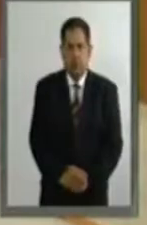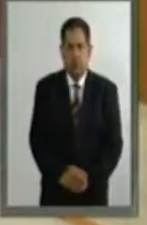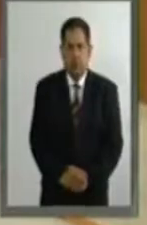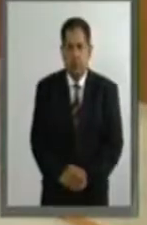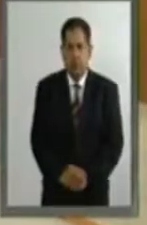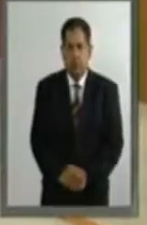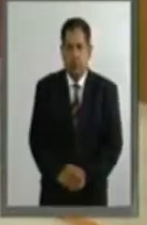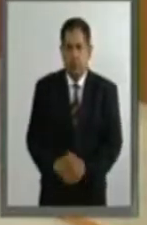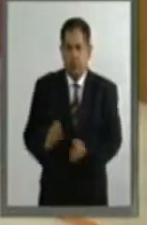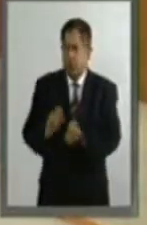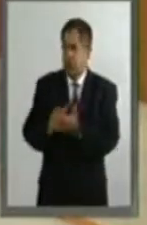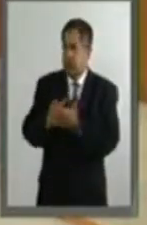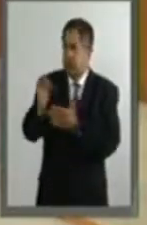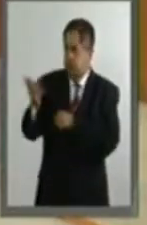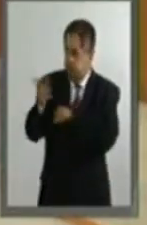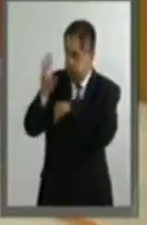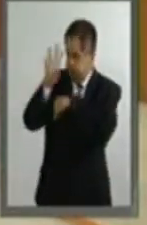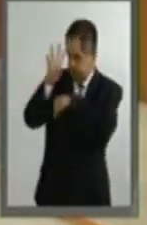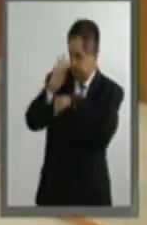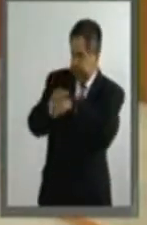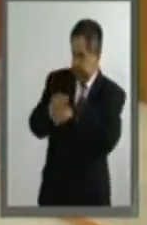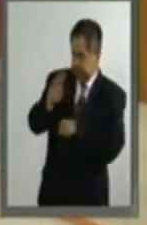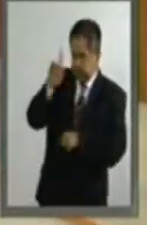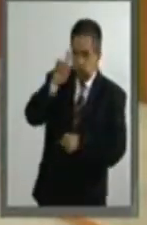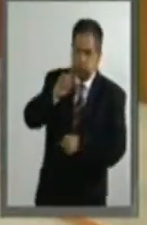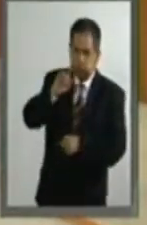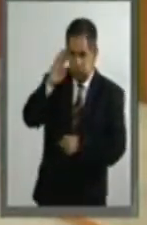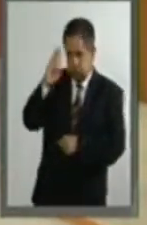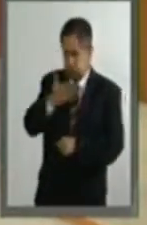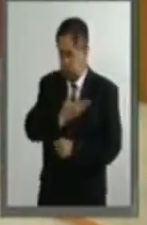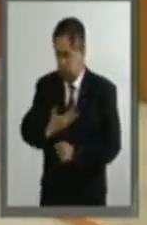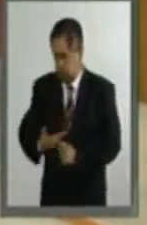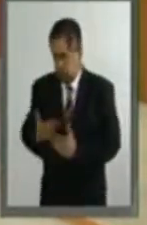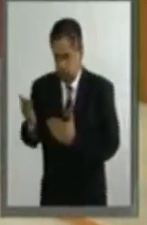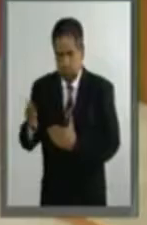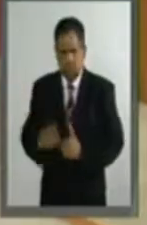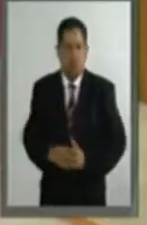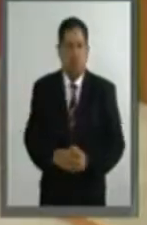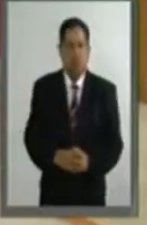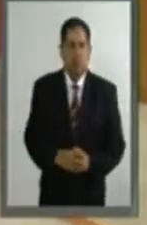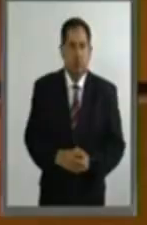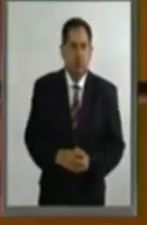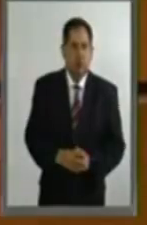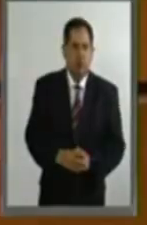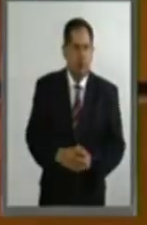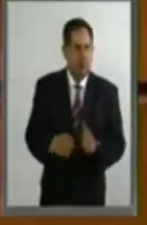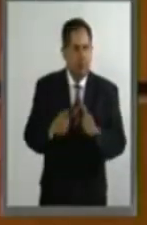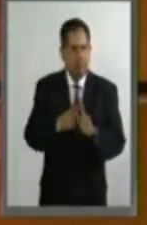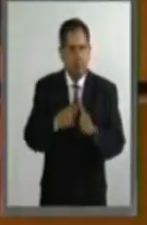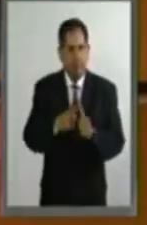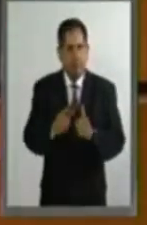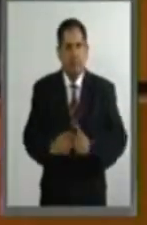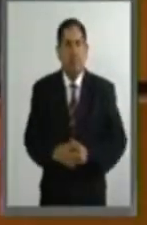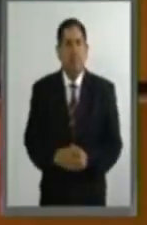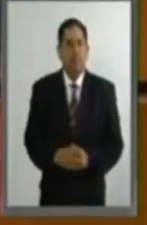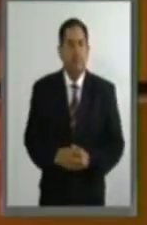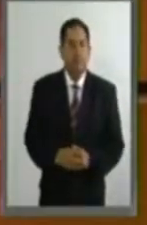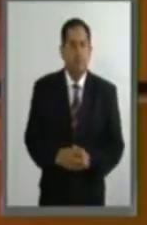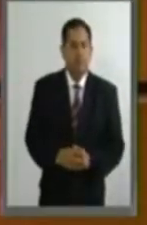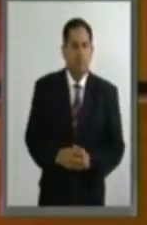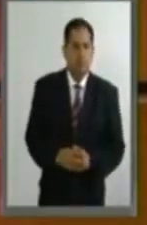Muchas gracias. Con su permiso, señora presidenta. En primer lugar, quiero